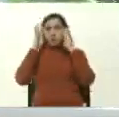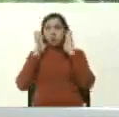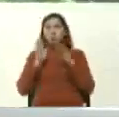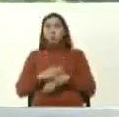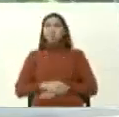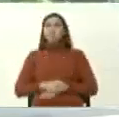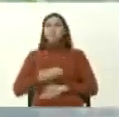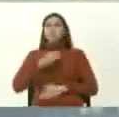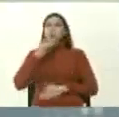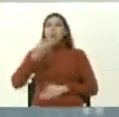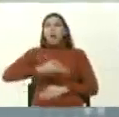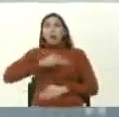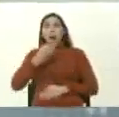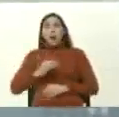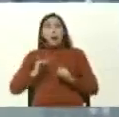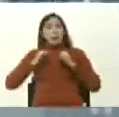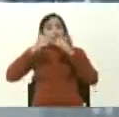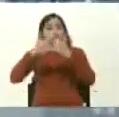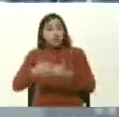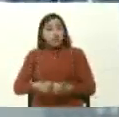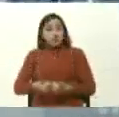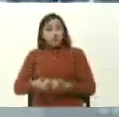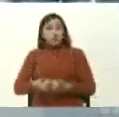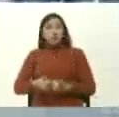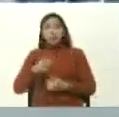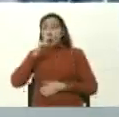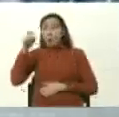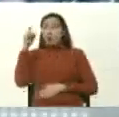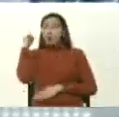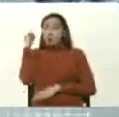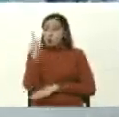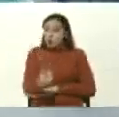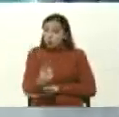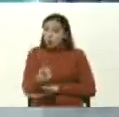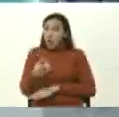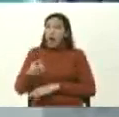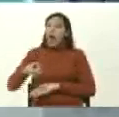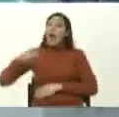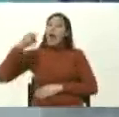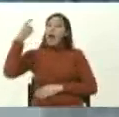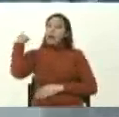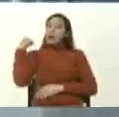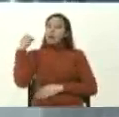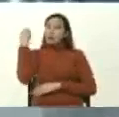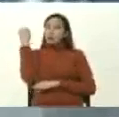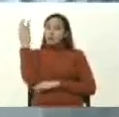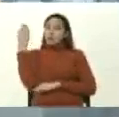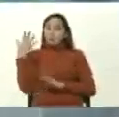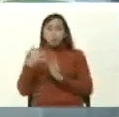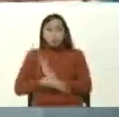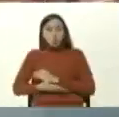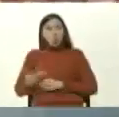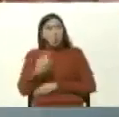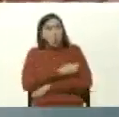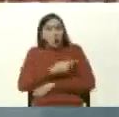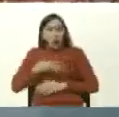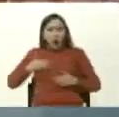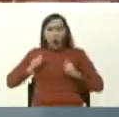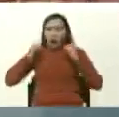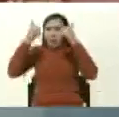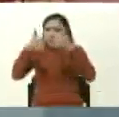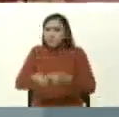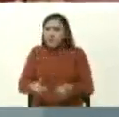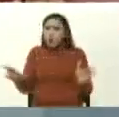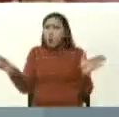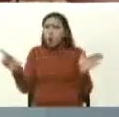tardes, viceministra. Sí, a partir de hoy, como lo indicó nuestro presidente Nicolás Maduro en su alocución de ayer, comenzamos con la vacunación en los liceos a todos